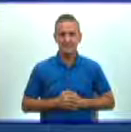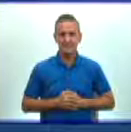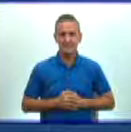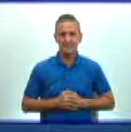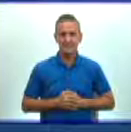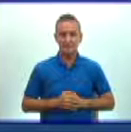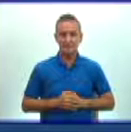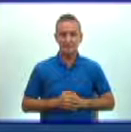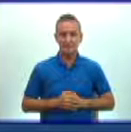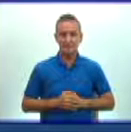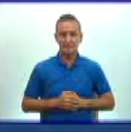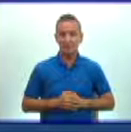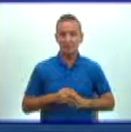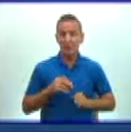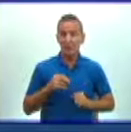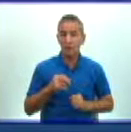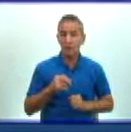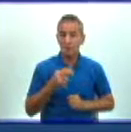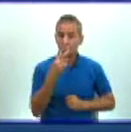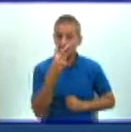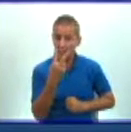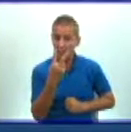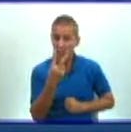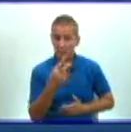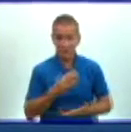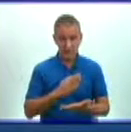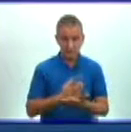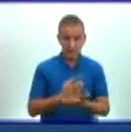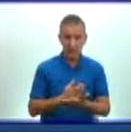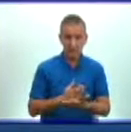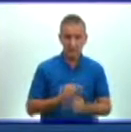Lo que hemos estado viendo en la clase.